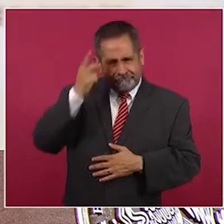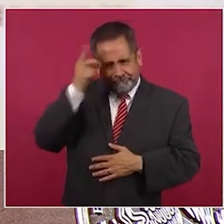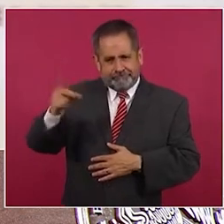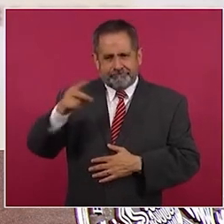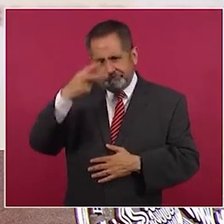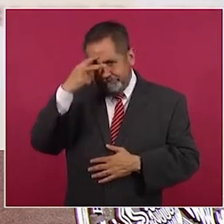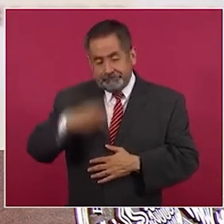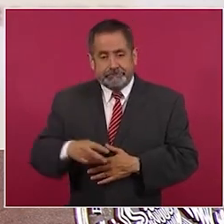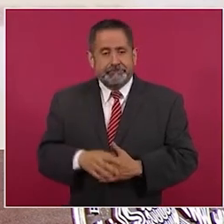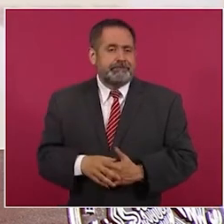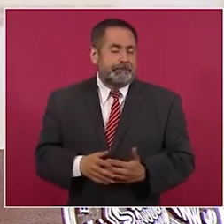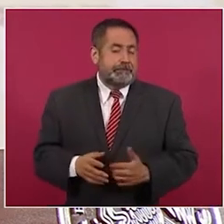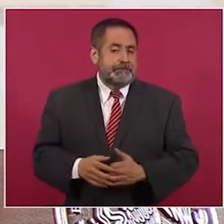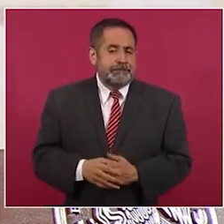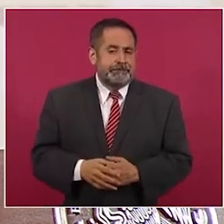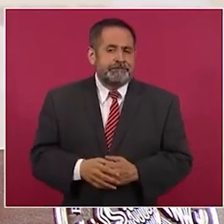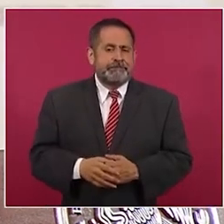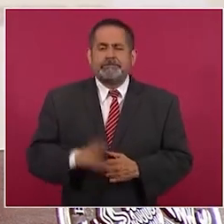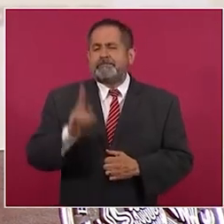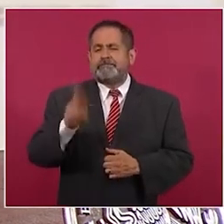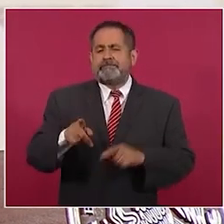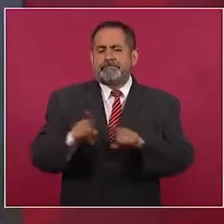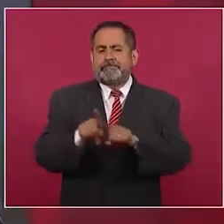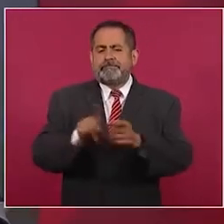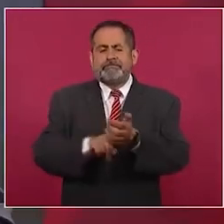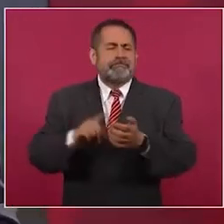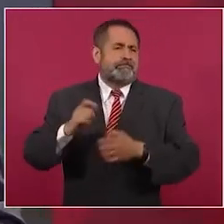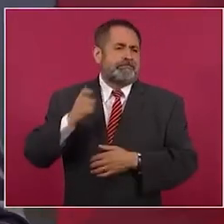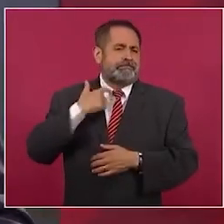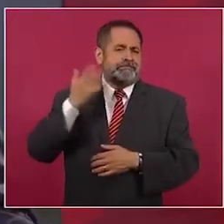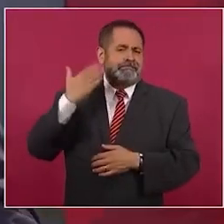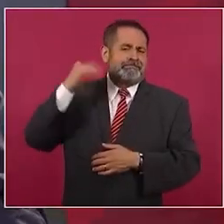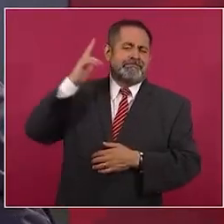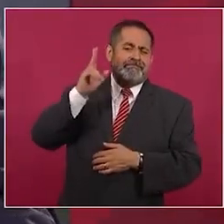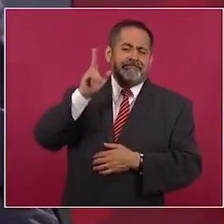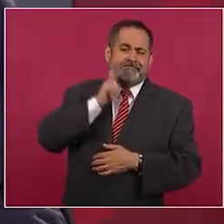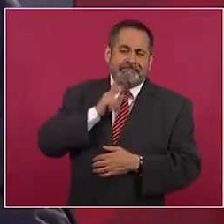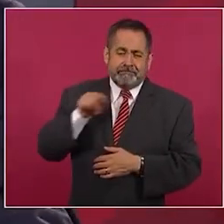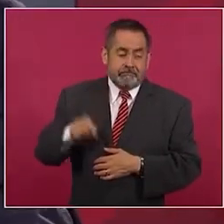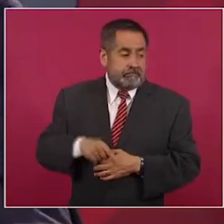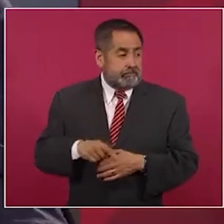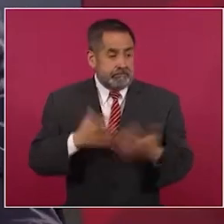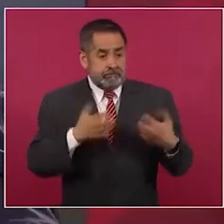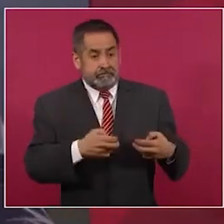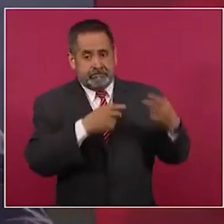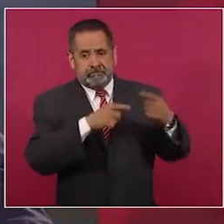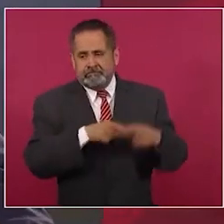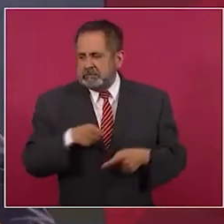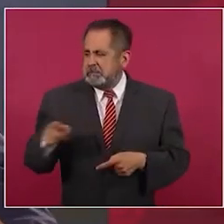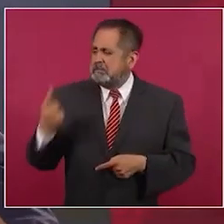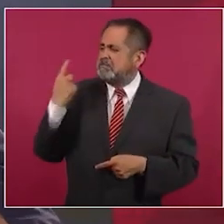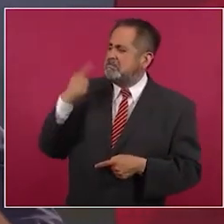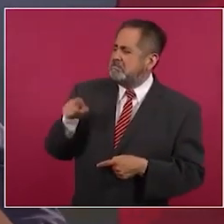Es un poco lo que sucedió cuando la expropiación petrolera. Nos condenaron las empresas extranjeras